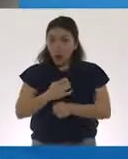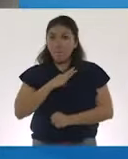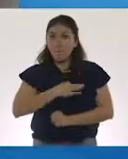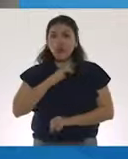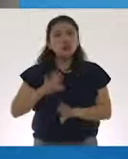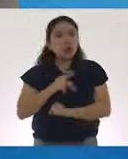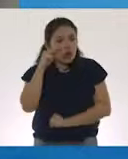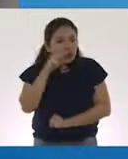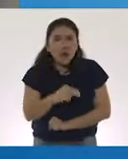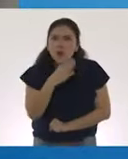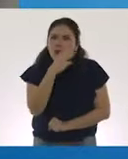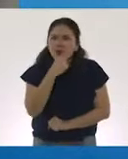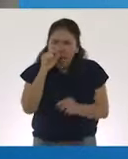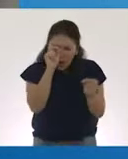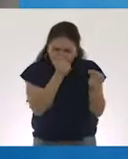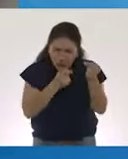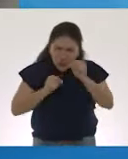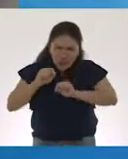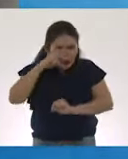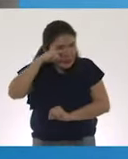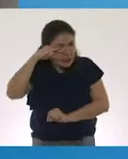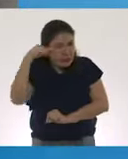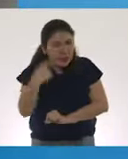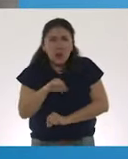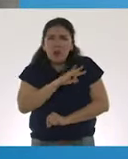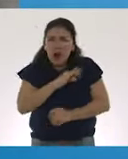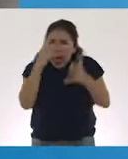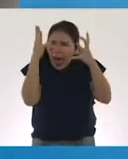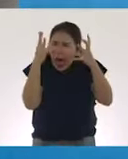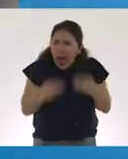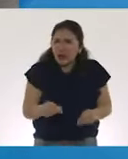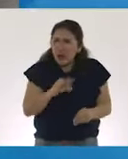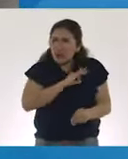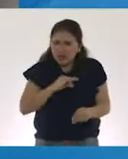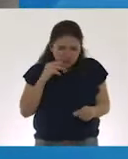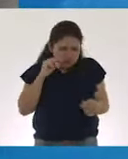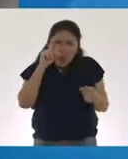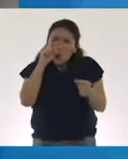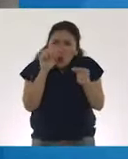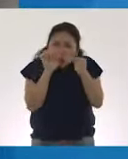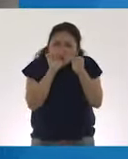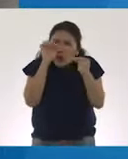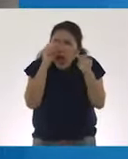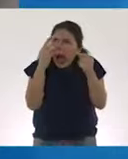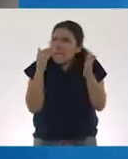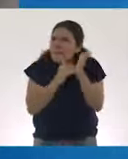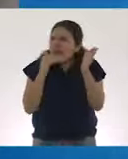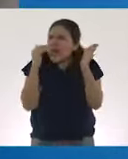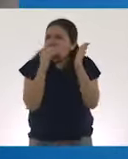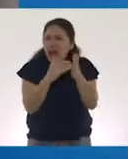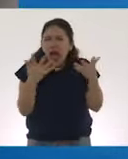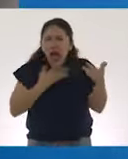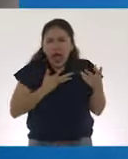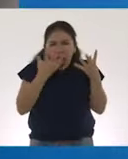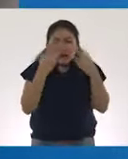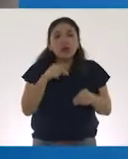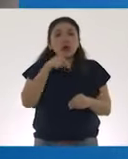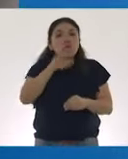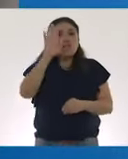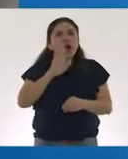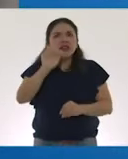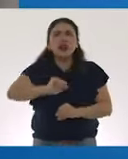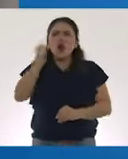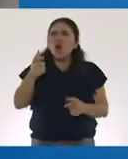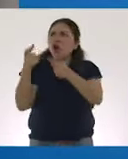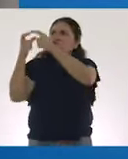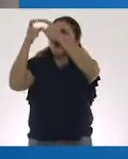los podemos ver, son tan pequeñitos que podrían caber por miles en la punta de un alfiler. Además me gustan porque parecen seres de otro